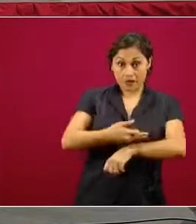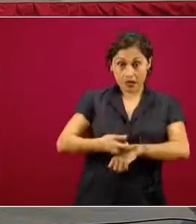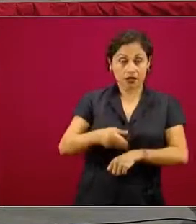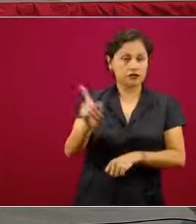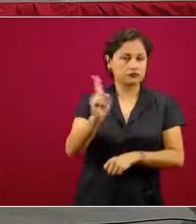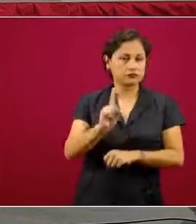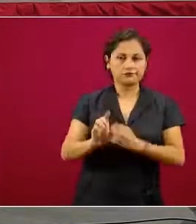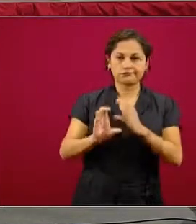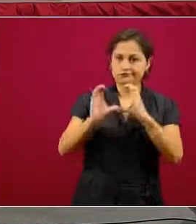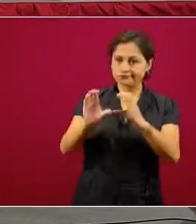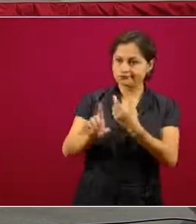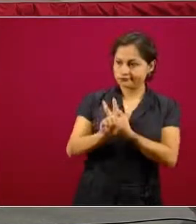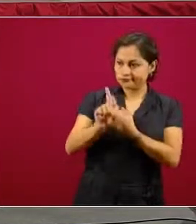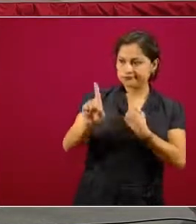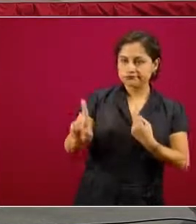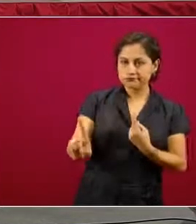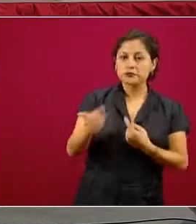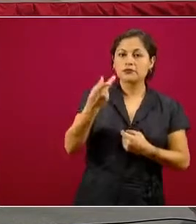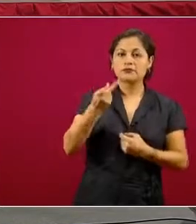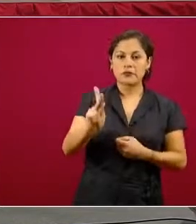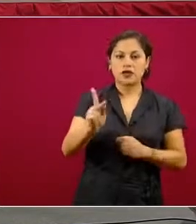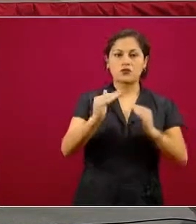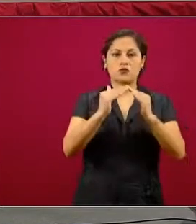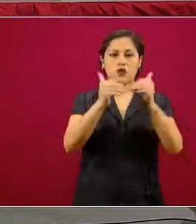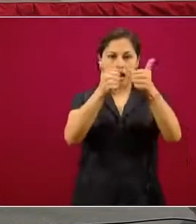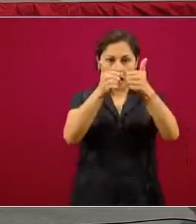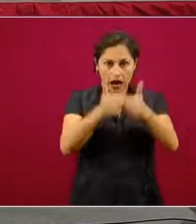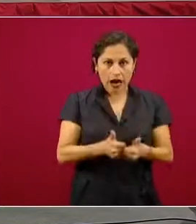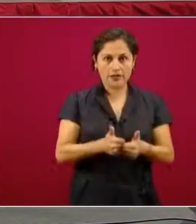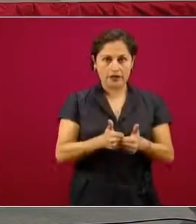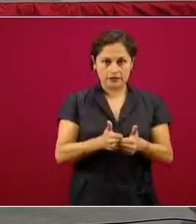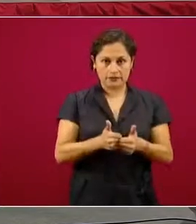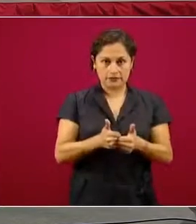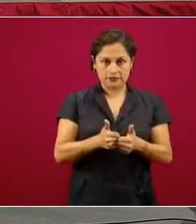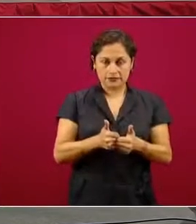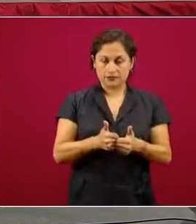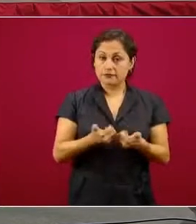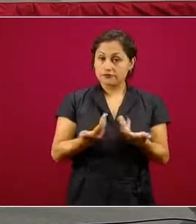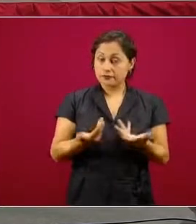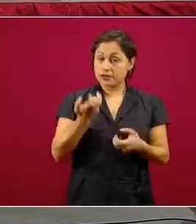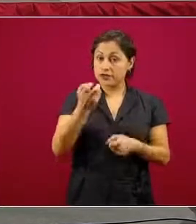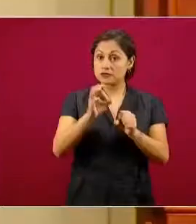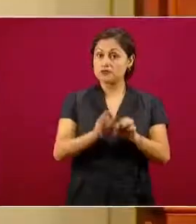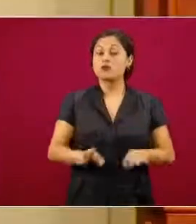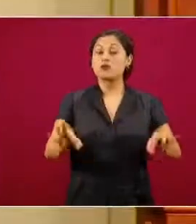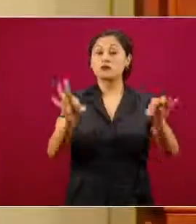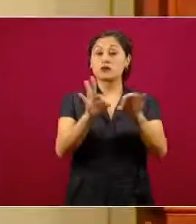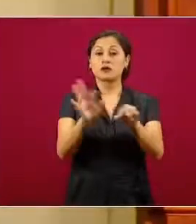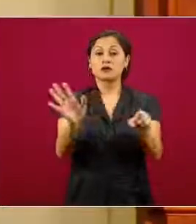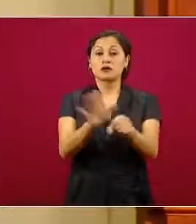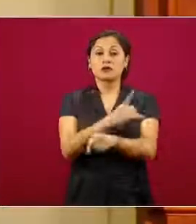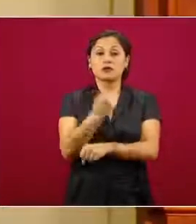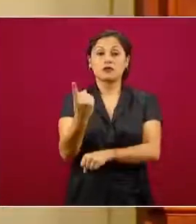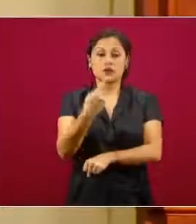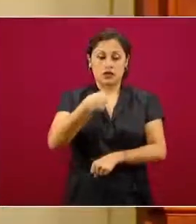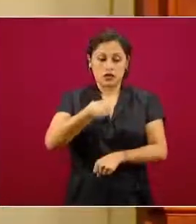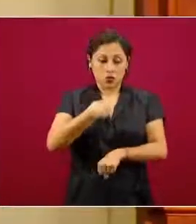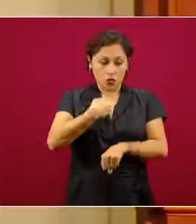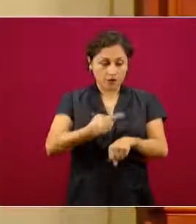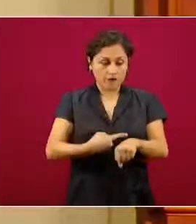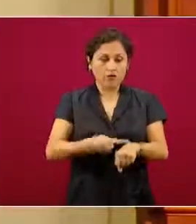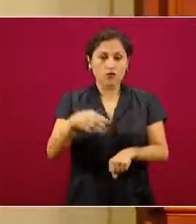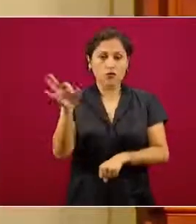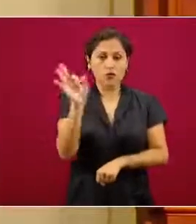sino más bien un resguardo domiciliario, ¿sí? Teniendo siempre presente que este resguardo domiciliario puede